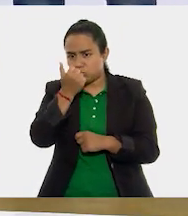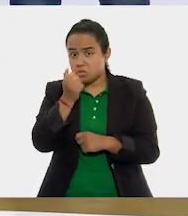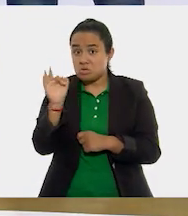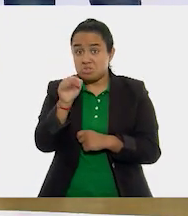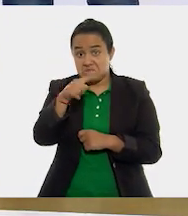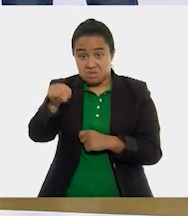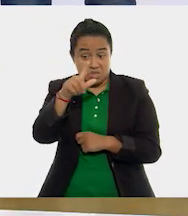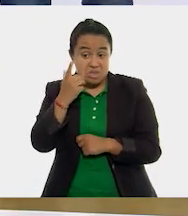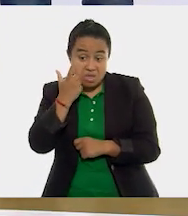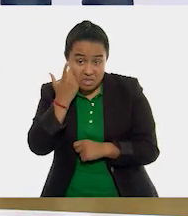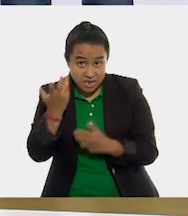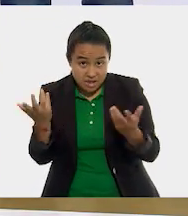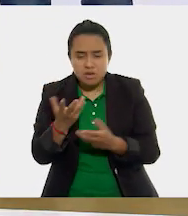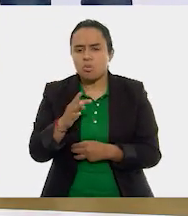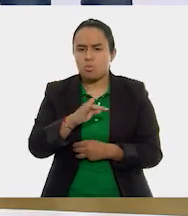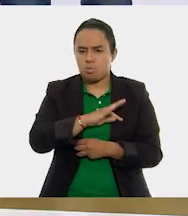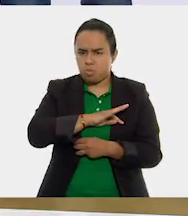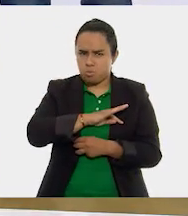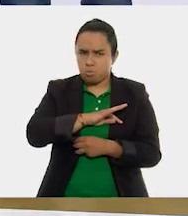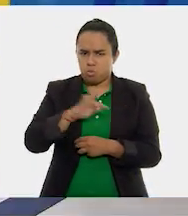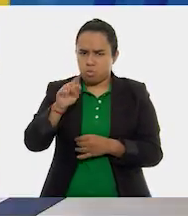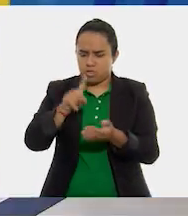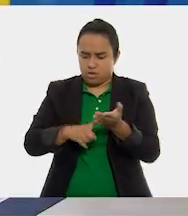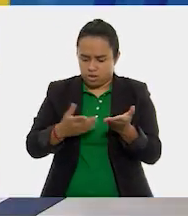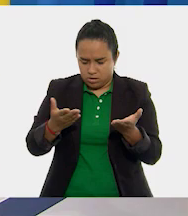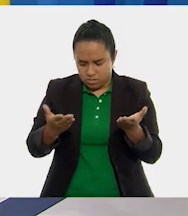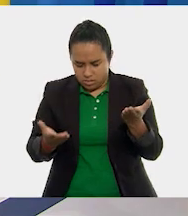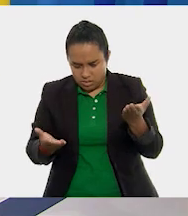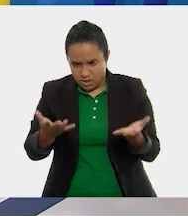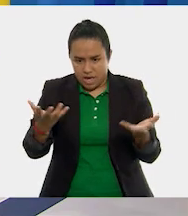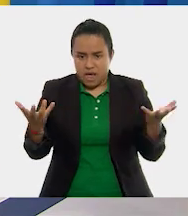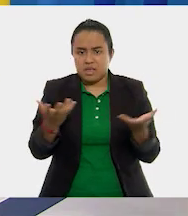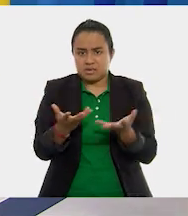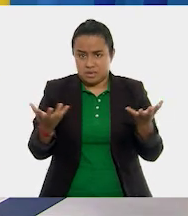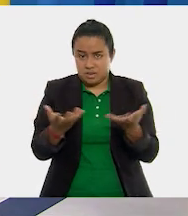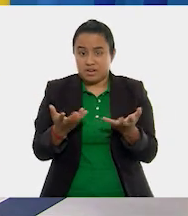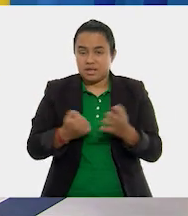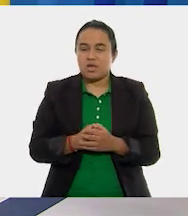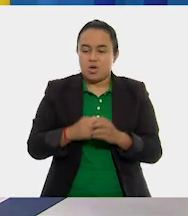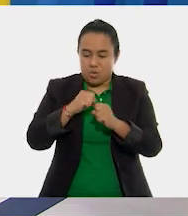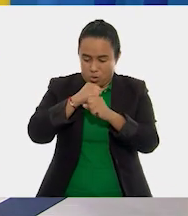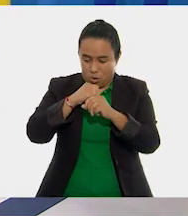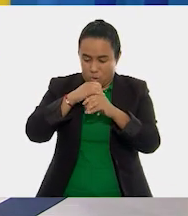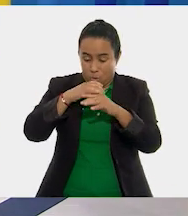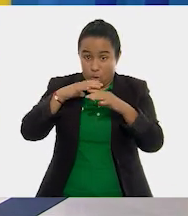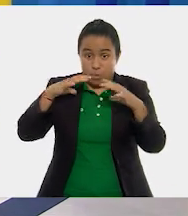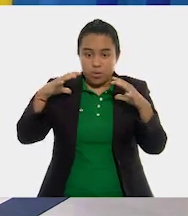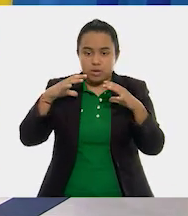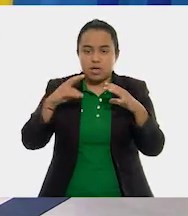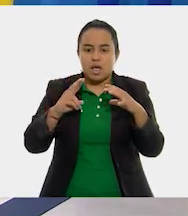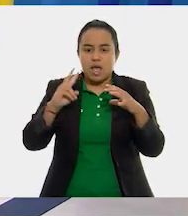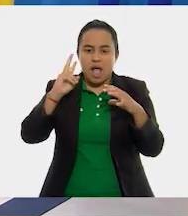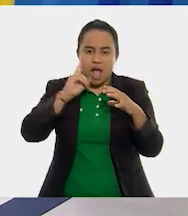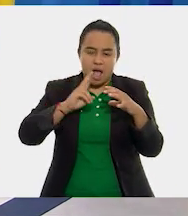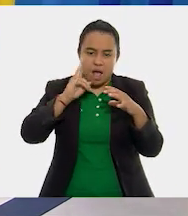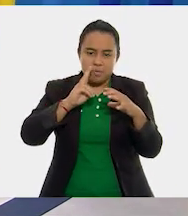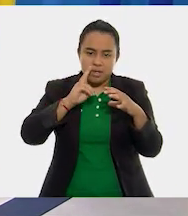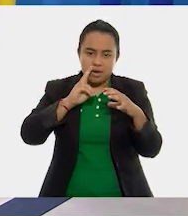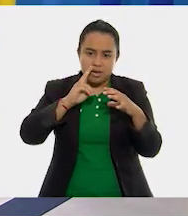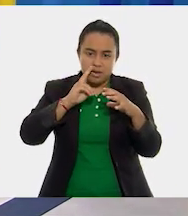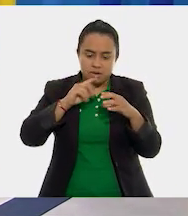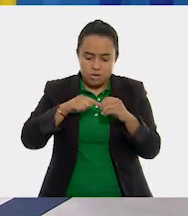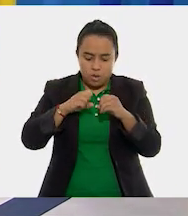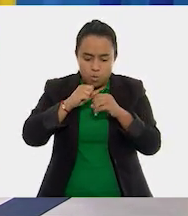quieren intentar, pueden armar su propia balanza. ¡Claro! Y bueno, con los globos, a lo mejor llenarlos con